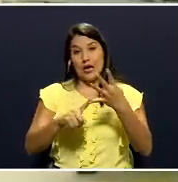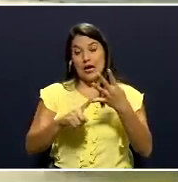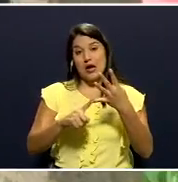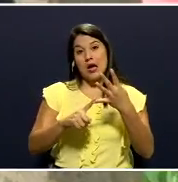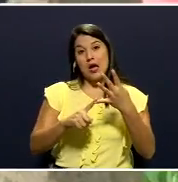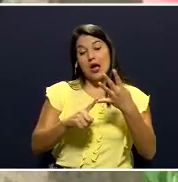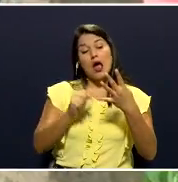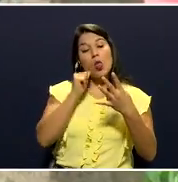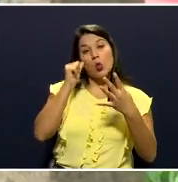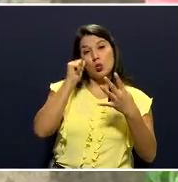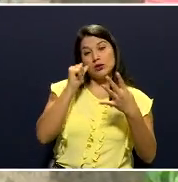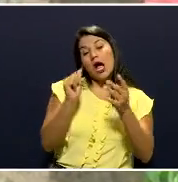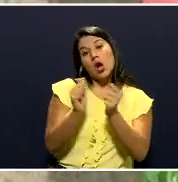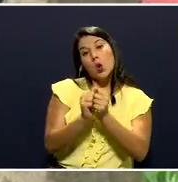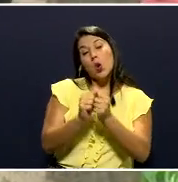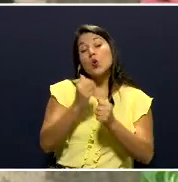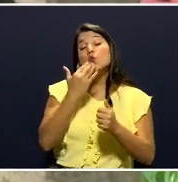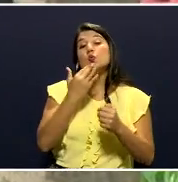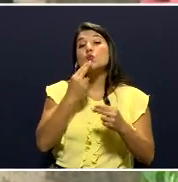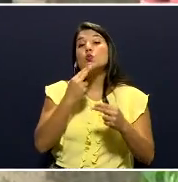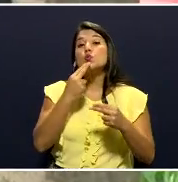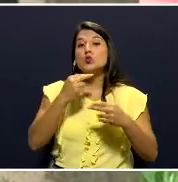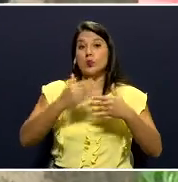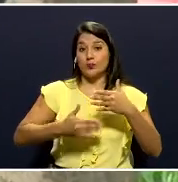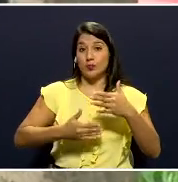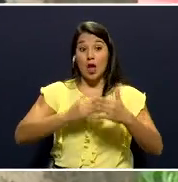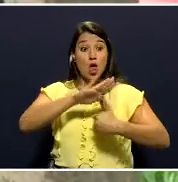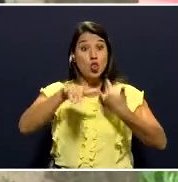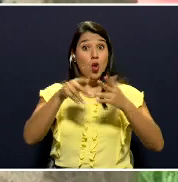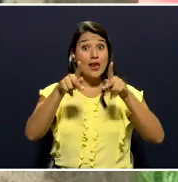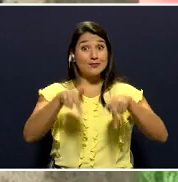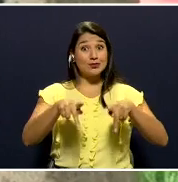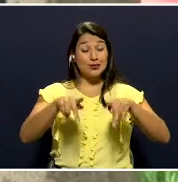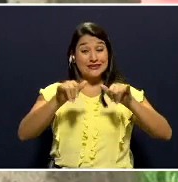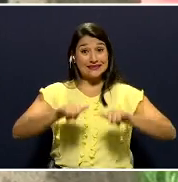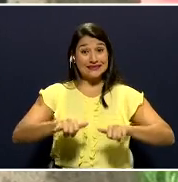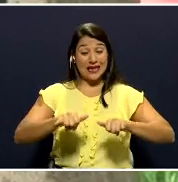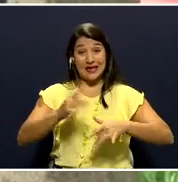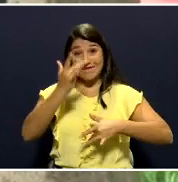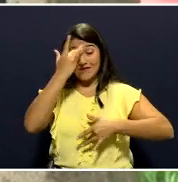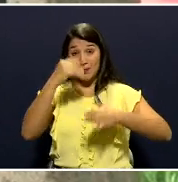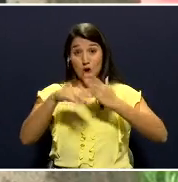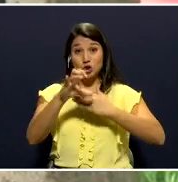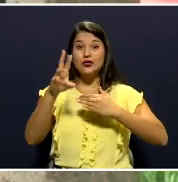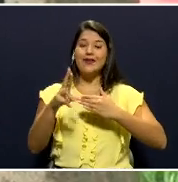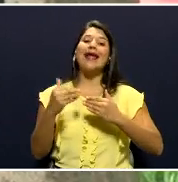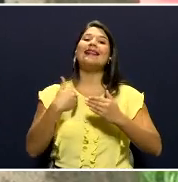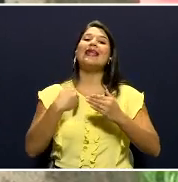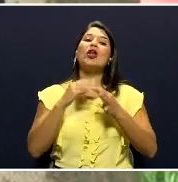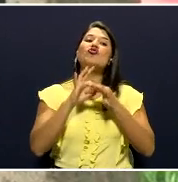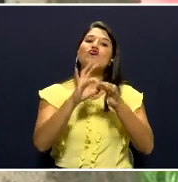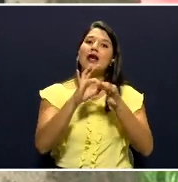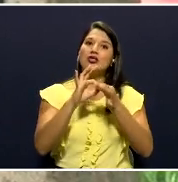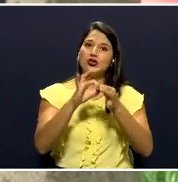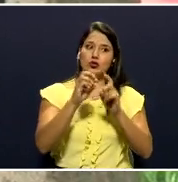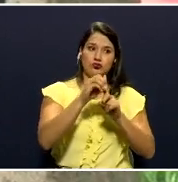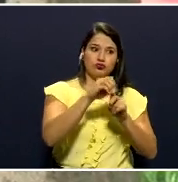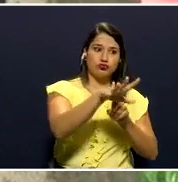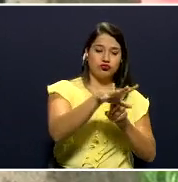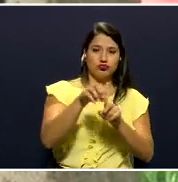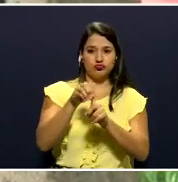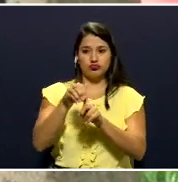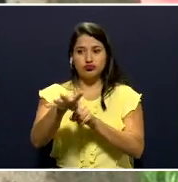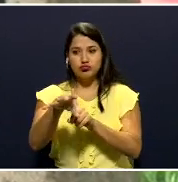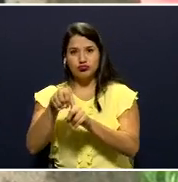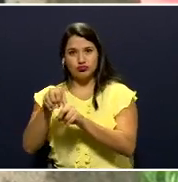diabetes. En este momento les puedo decir que todos los casos de Costa Rica están asociados en clúster o están identificados, que eso es una